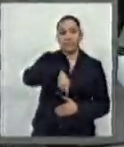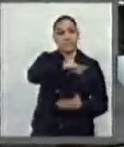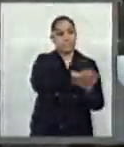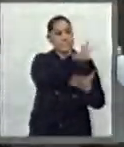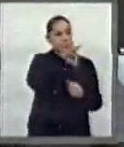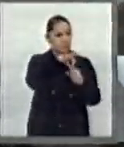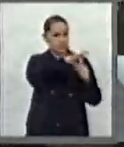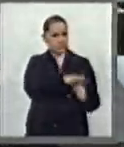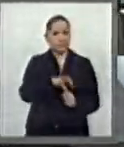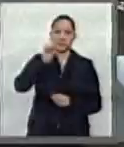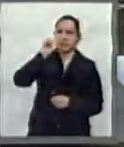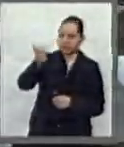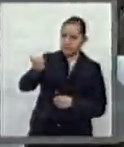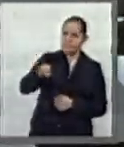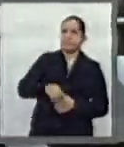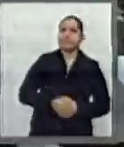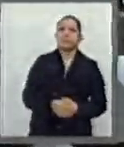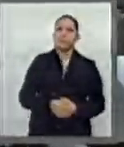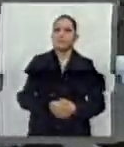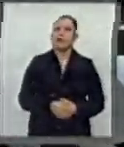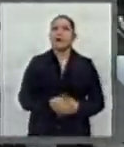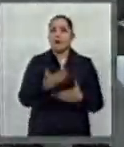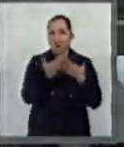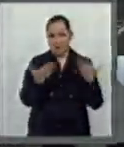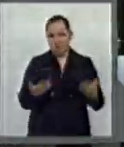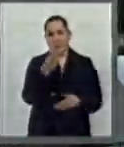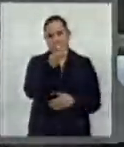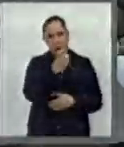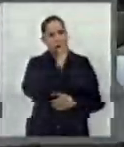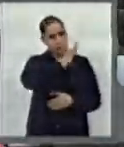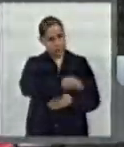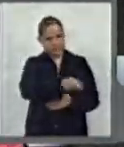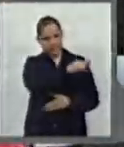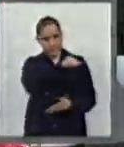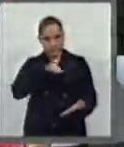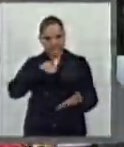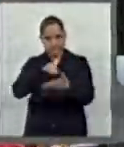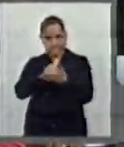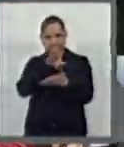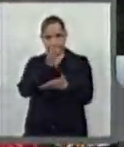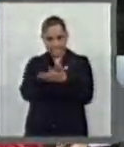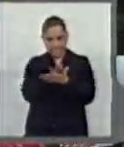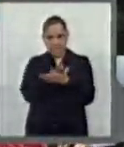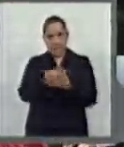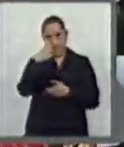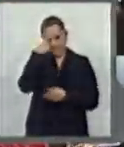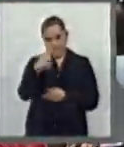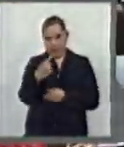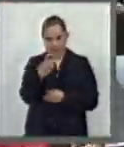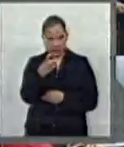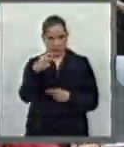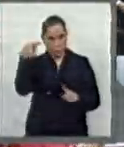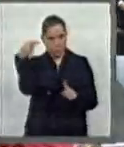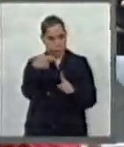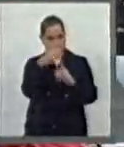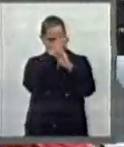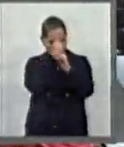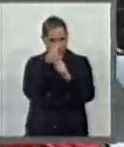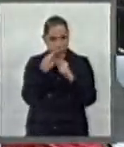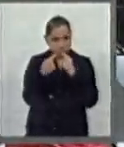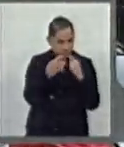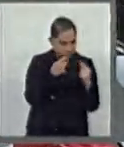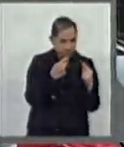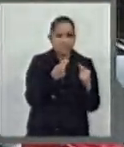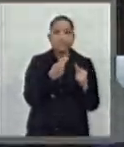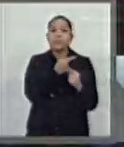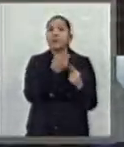la afirmativa. Se acepta la propuesta de modificación al punto de acuerdo y de conformidad